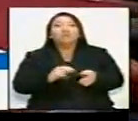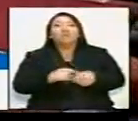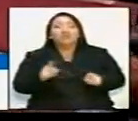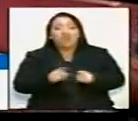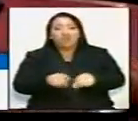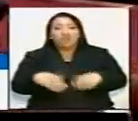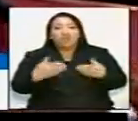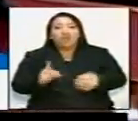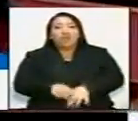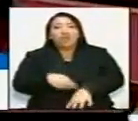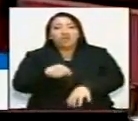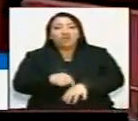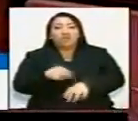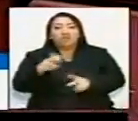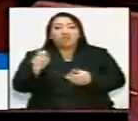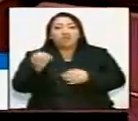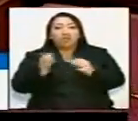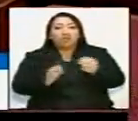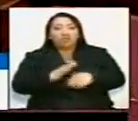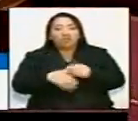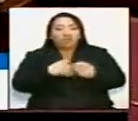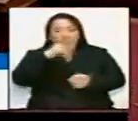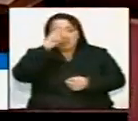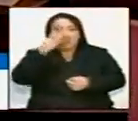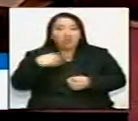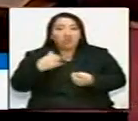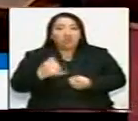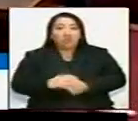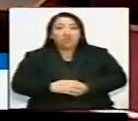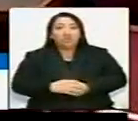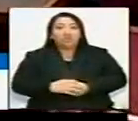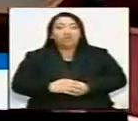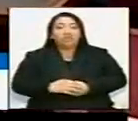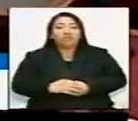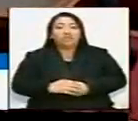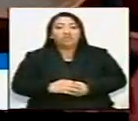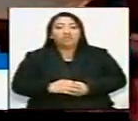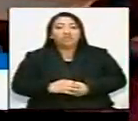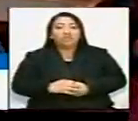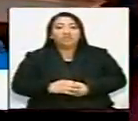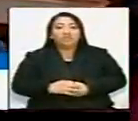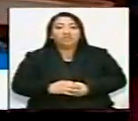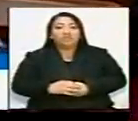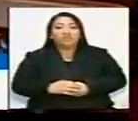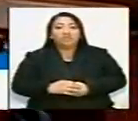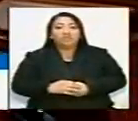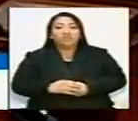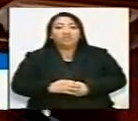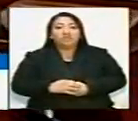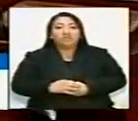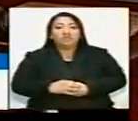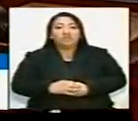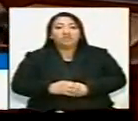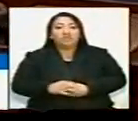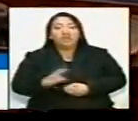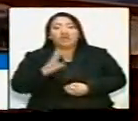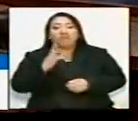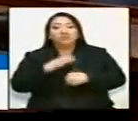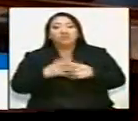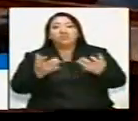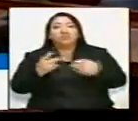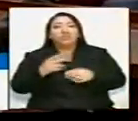largo plazo el crecimiento económico de un país como el nuestro. Hablar de productividad, hablar de